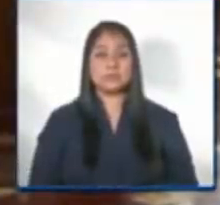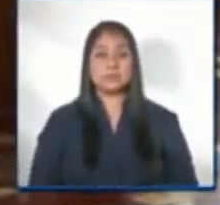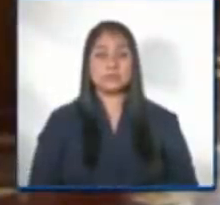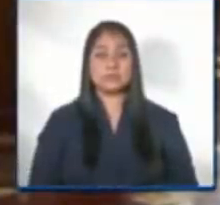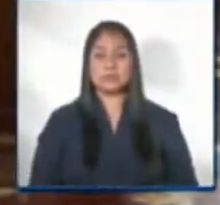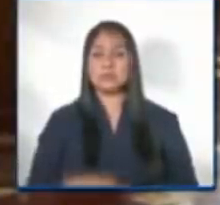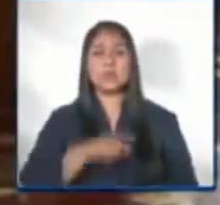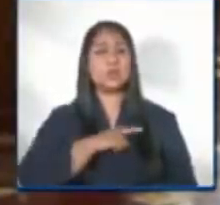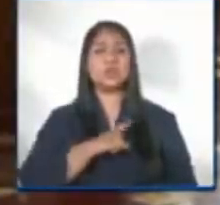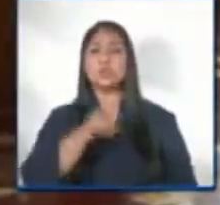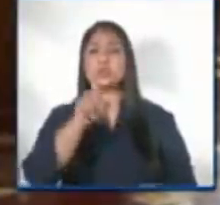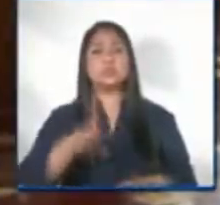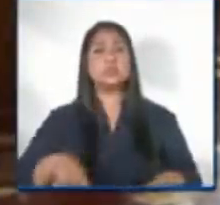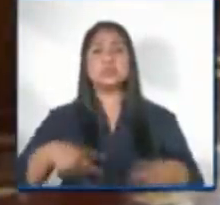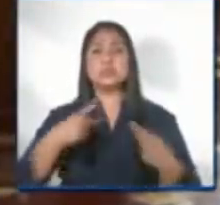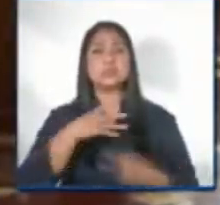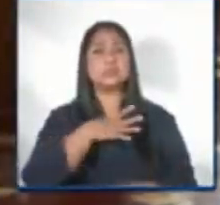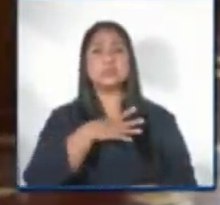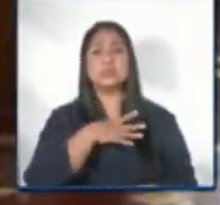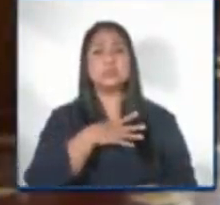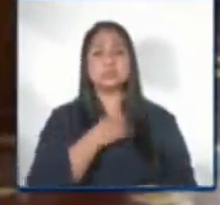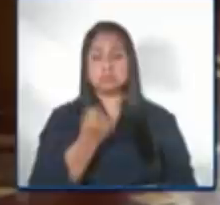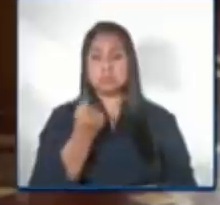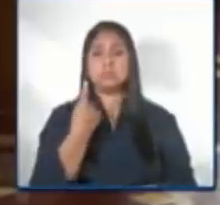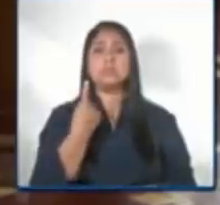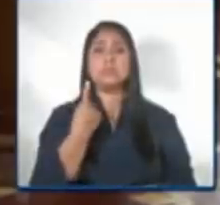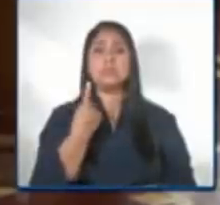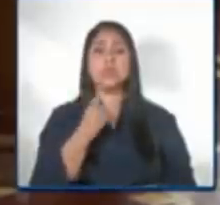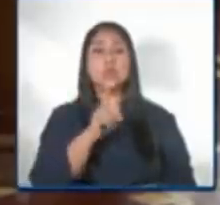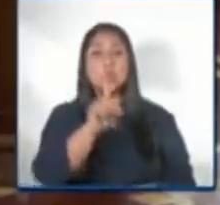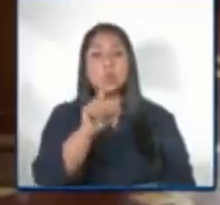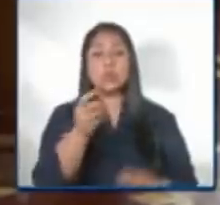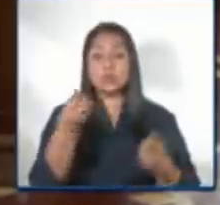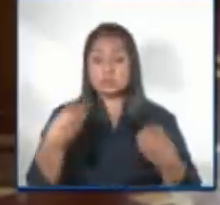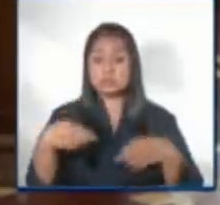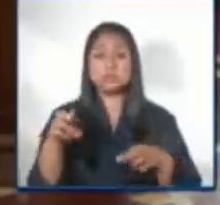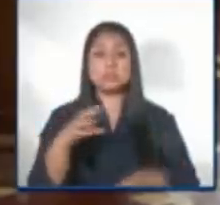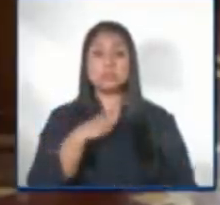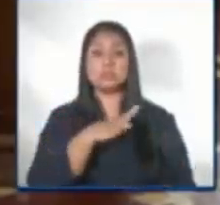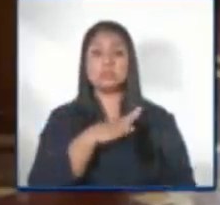solo una vida tenemos, solo una oportunidad tenemos.